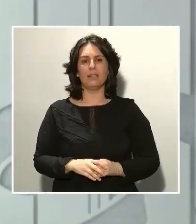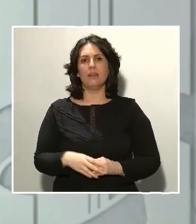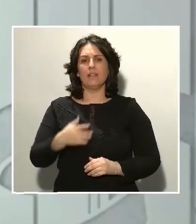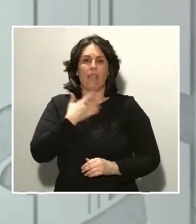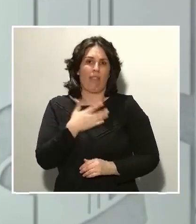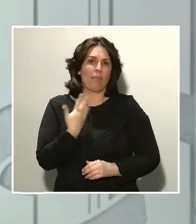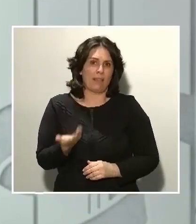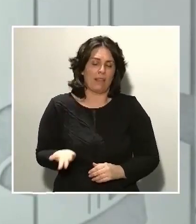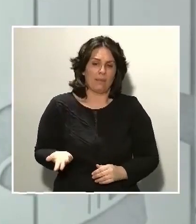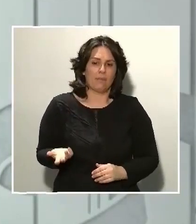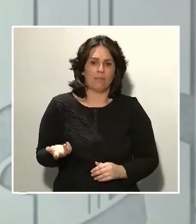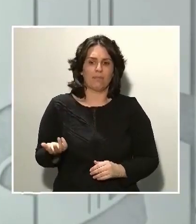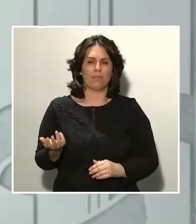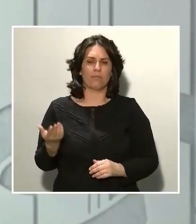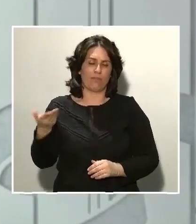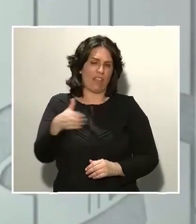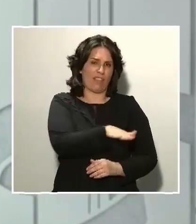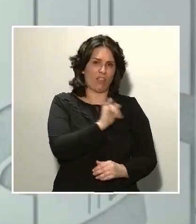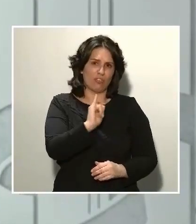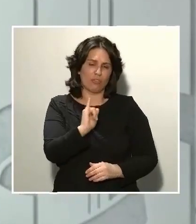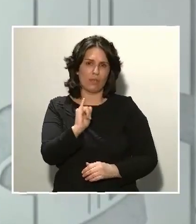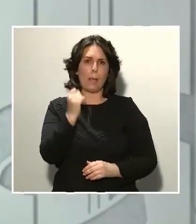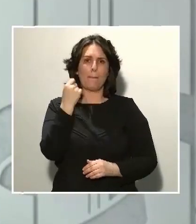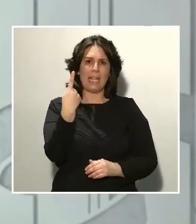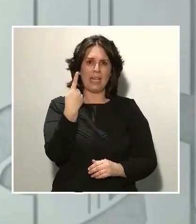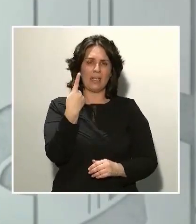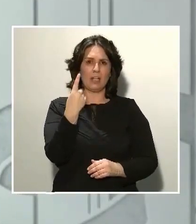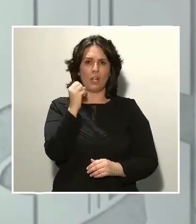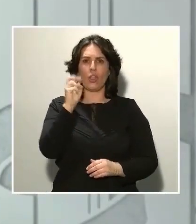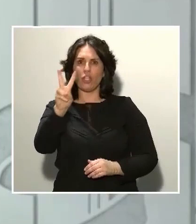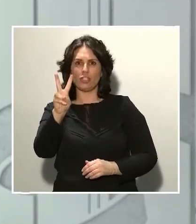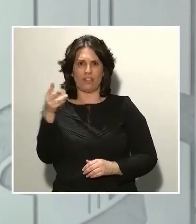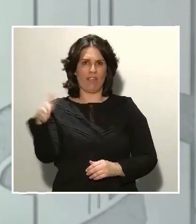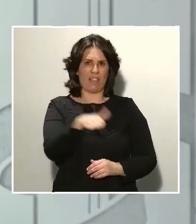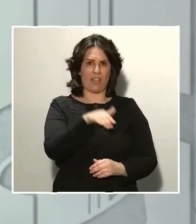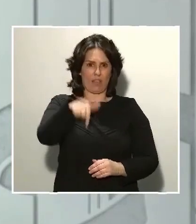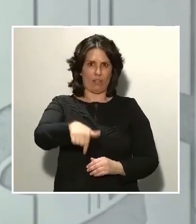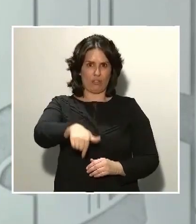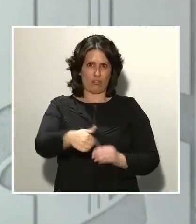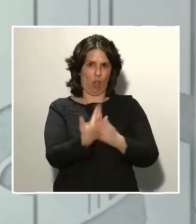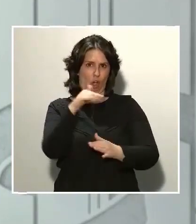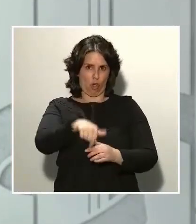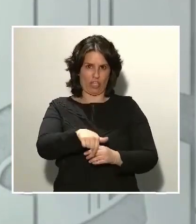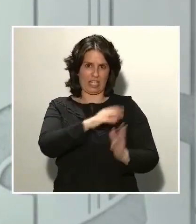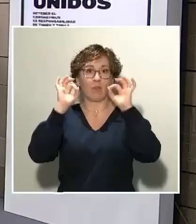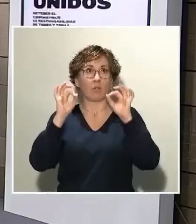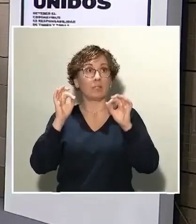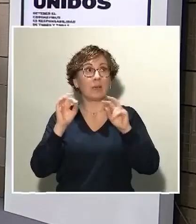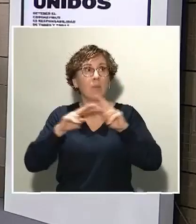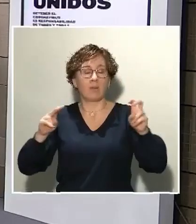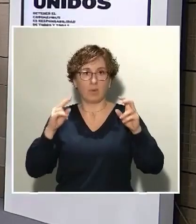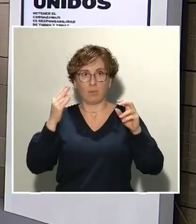contando fallecidos. Hay 1.002 fallecidos a fecha de hoy y esto es una realidad.